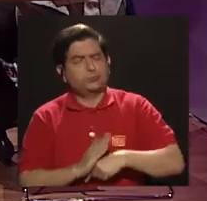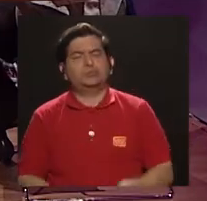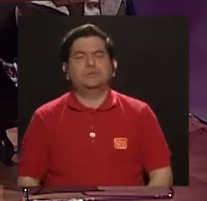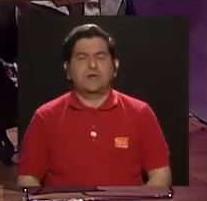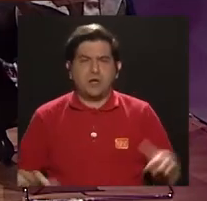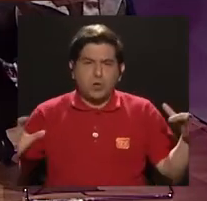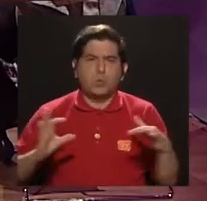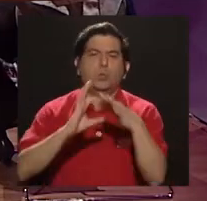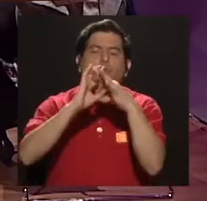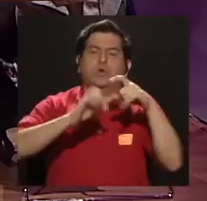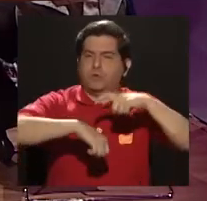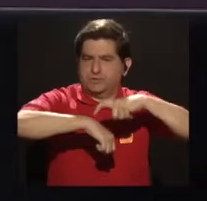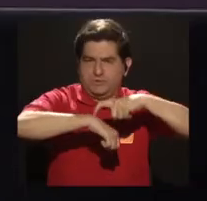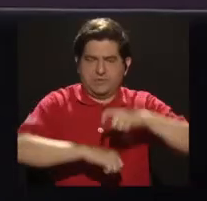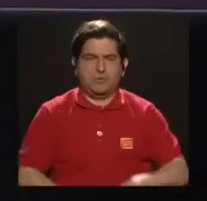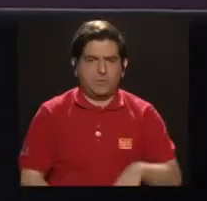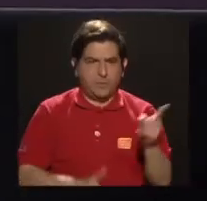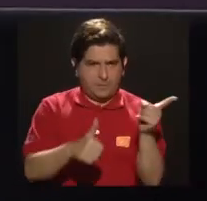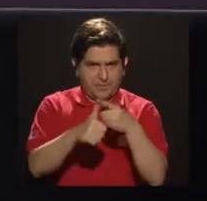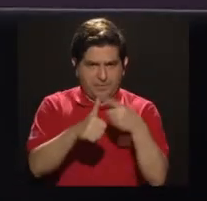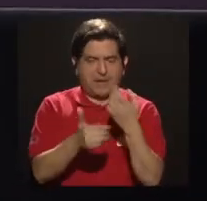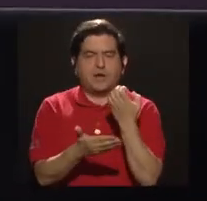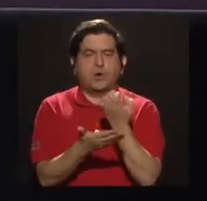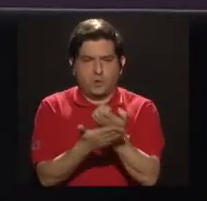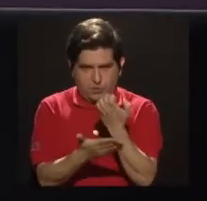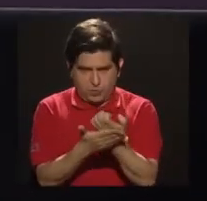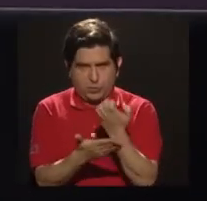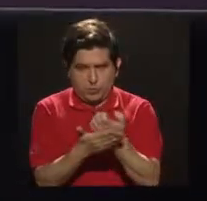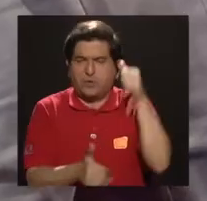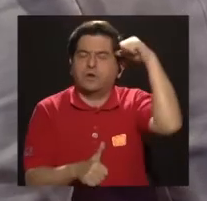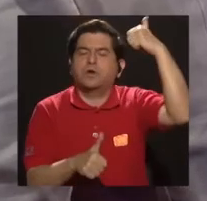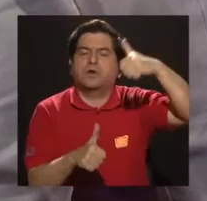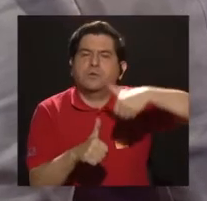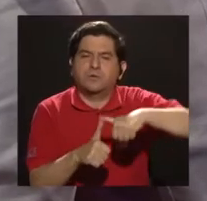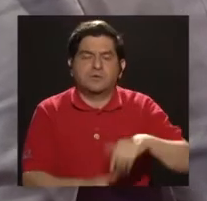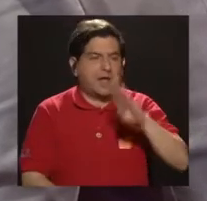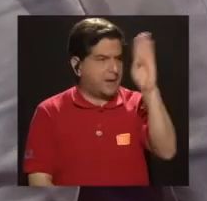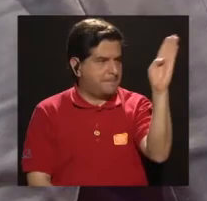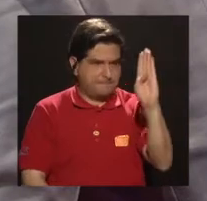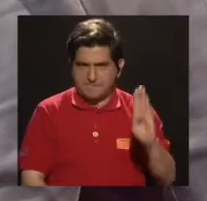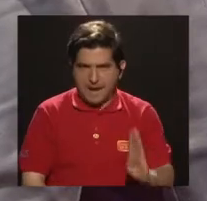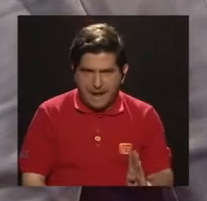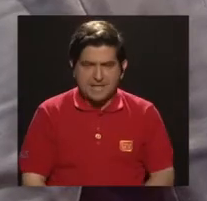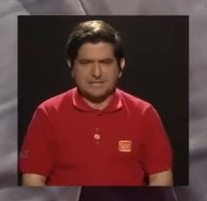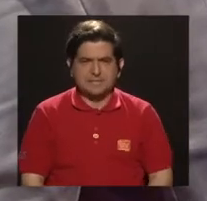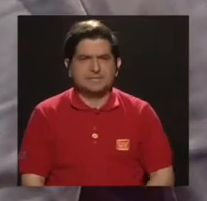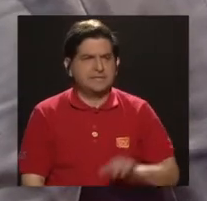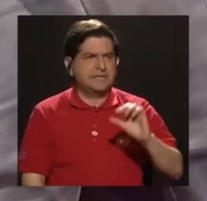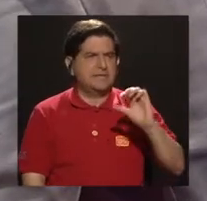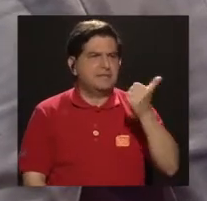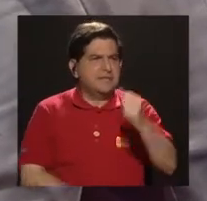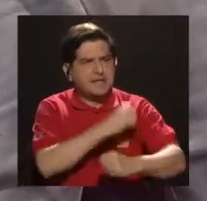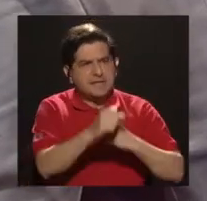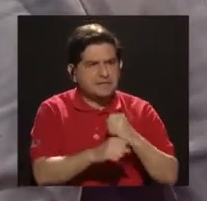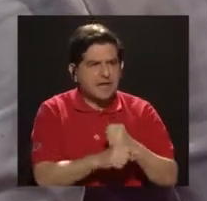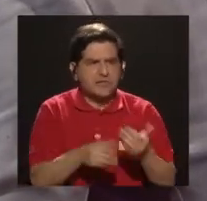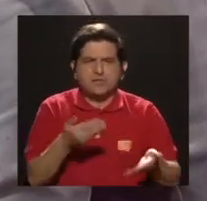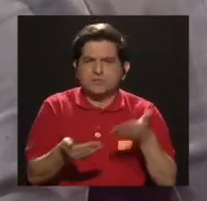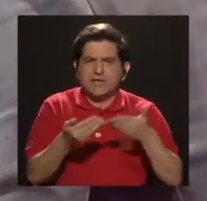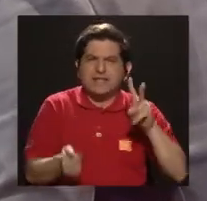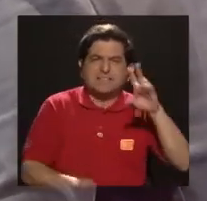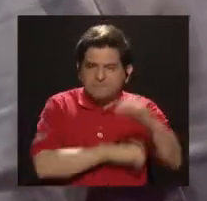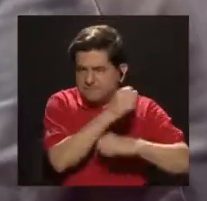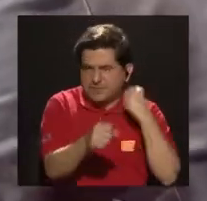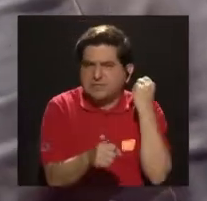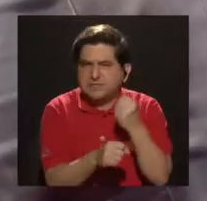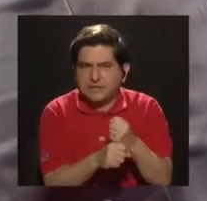coyunturales el primero es un tema económico recordemos que brasil vive una década o tal vez casi dos décadas